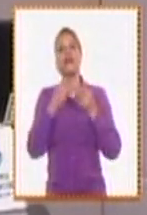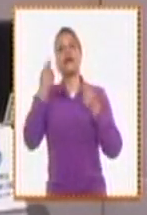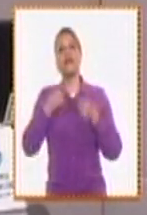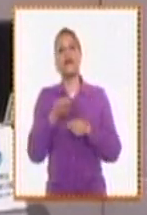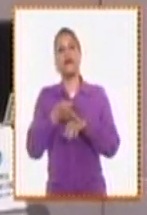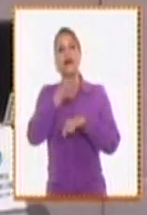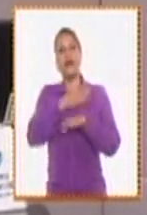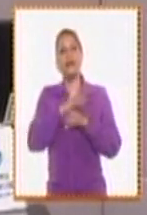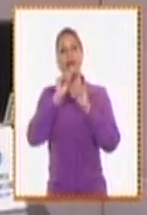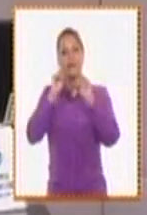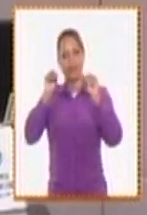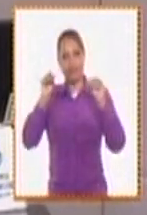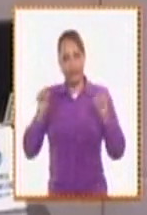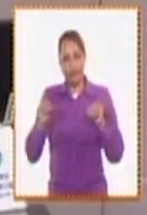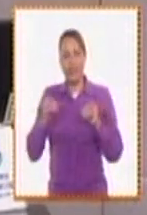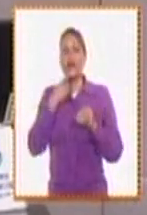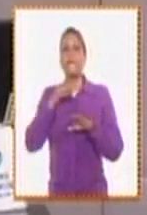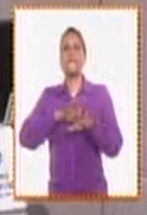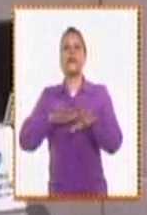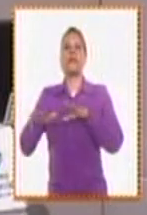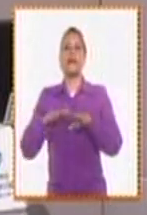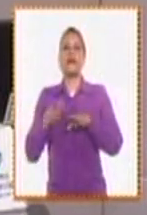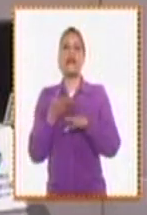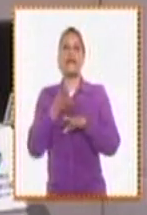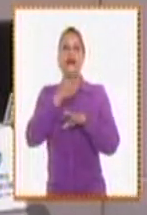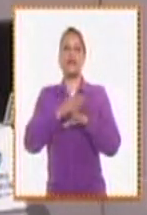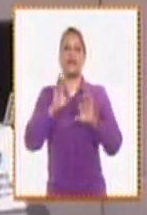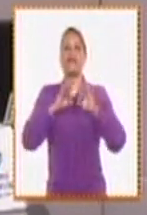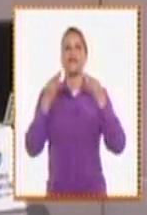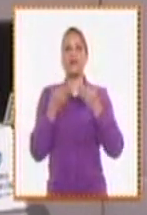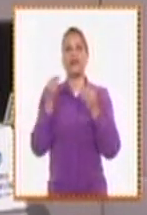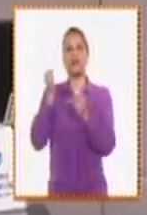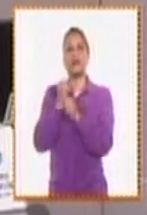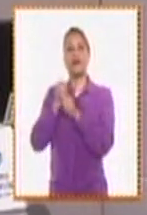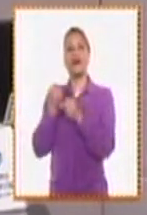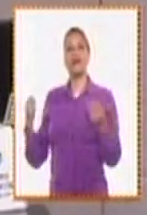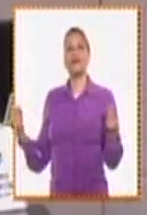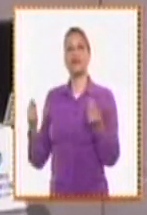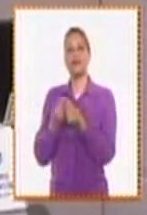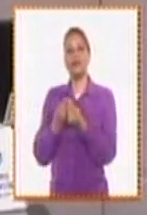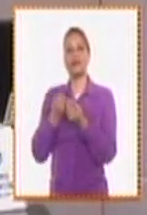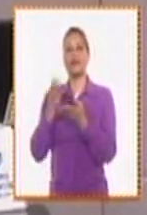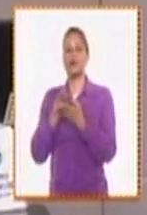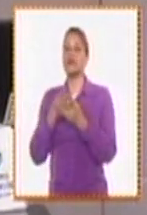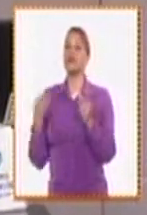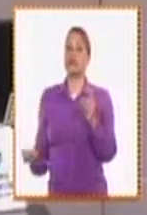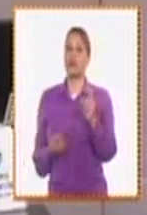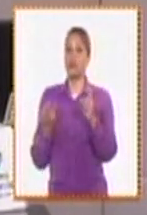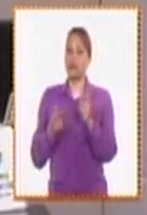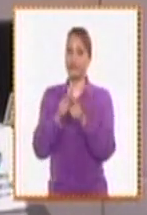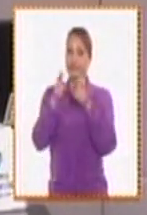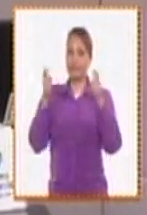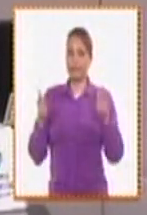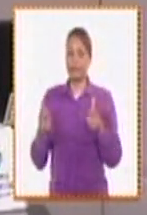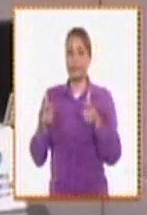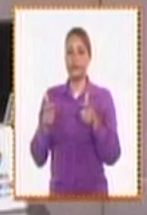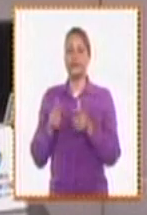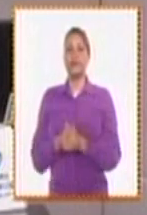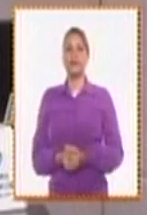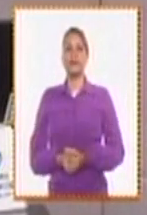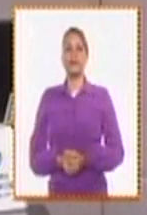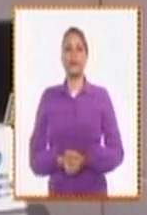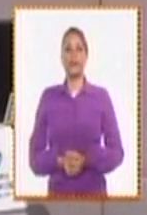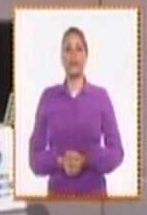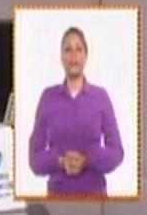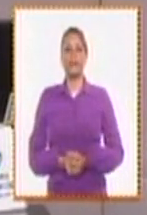en la familia, en la preparación de la familia para que nos acompañen en esta batalla, porque es una gran batalla la que estamos librando ante estos retos que tenemos en el